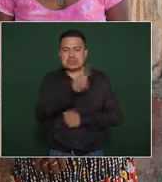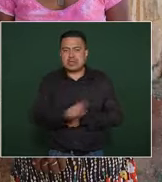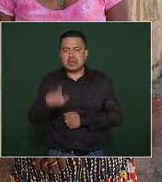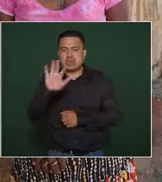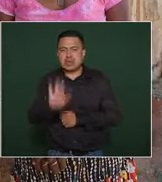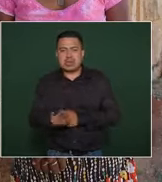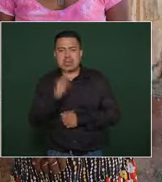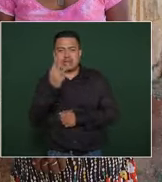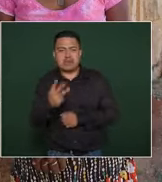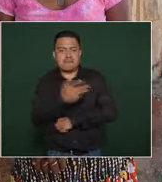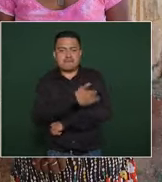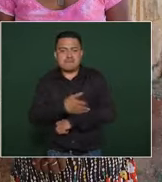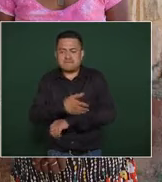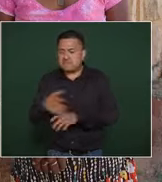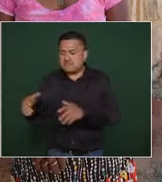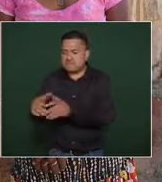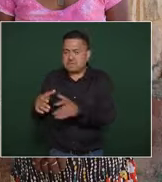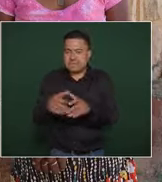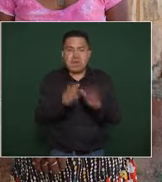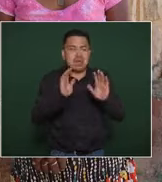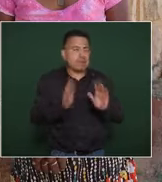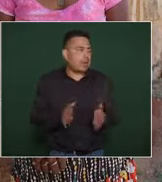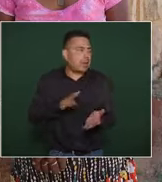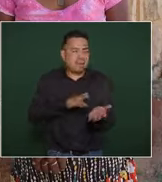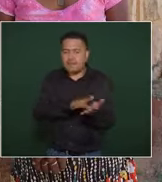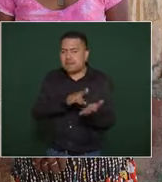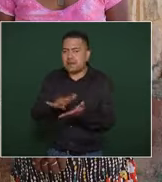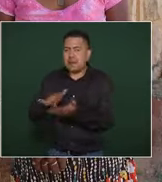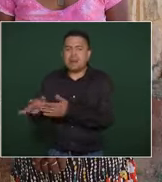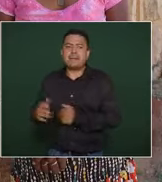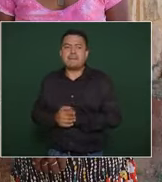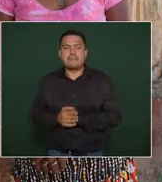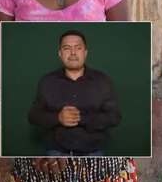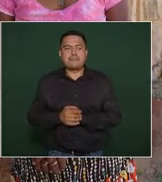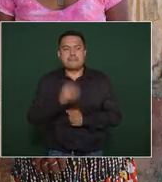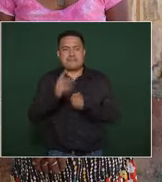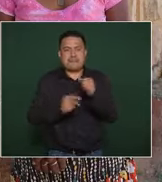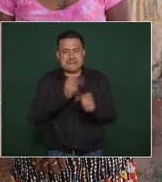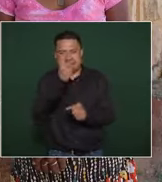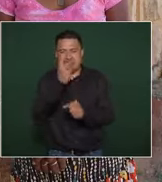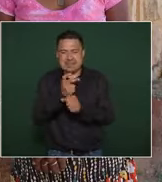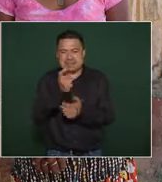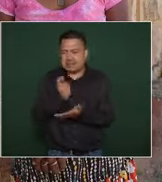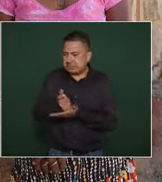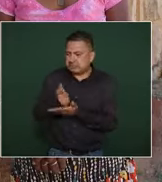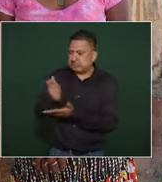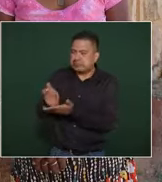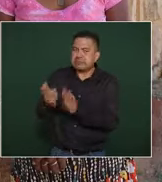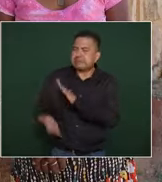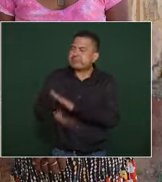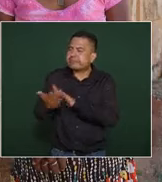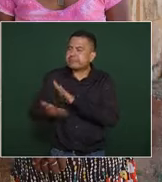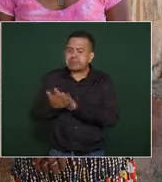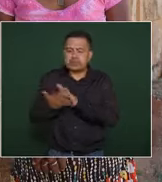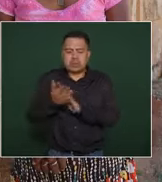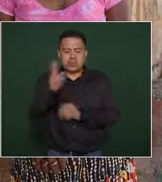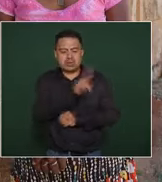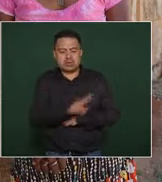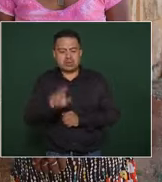293,143 familias han recibido su apoyo. Y el segundo pago de reconstrucción de viviendas,